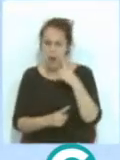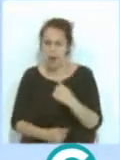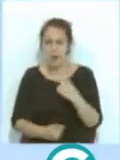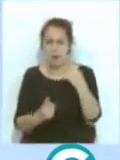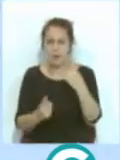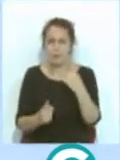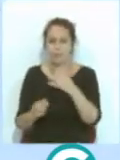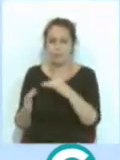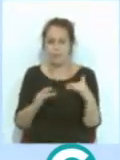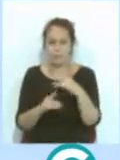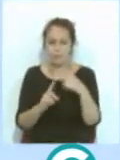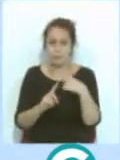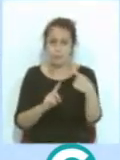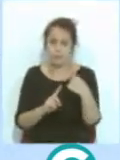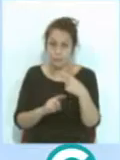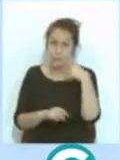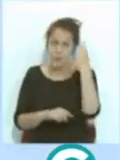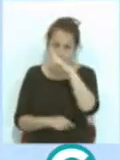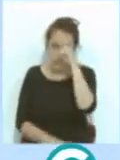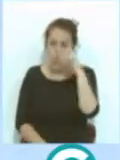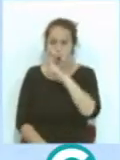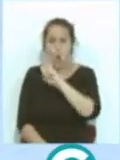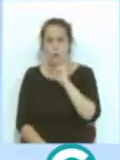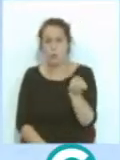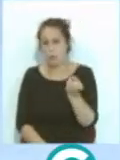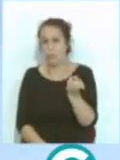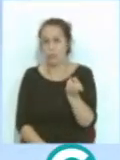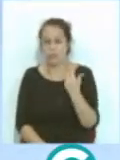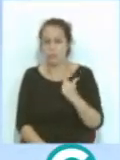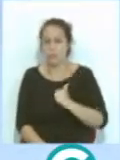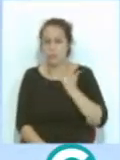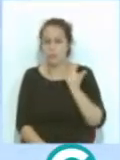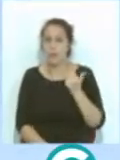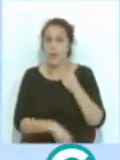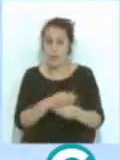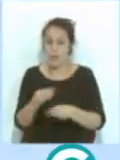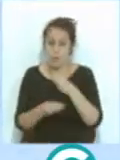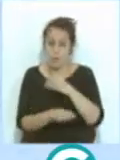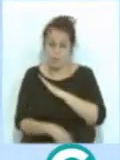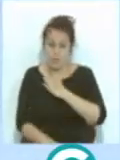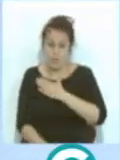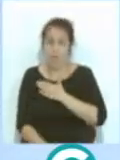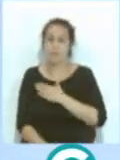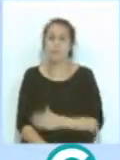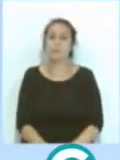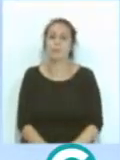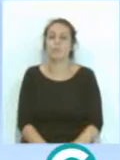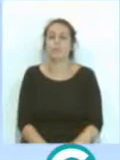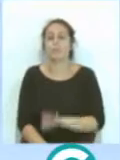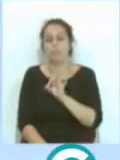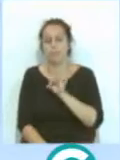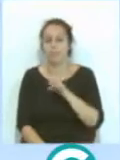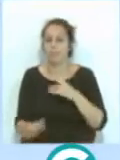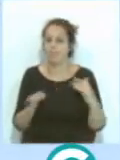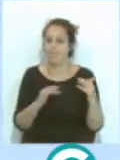vez en el partido de ida allá en Valdebeba, otros también tendrán la oportunidad de hacerlo mañana, y la verdad que es un